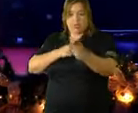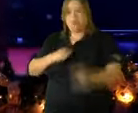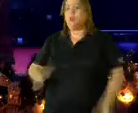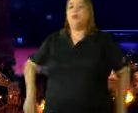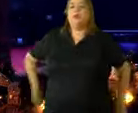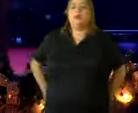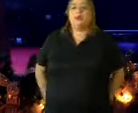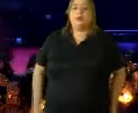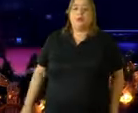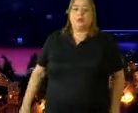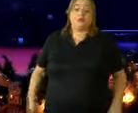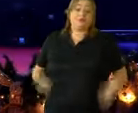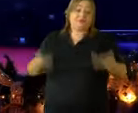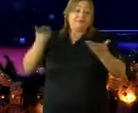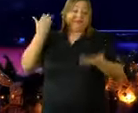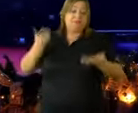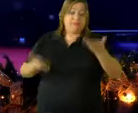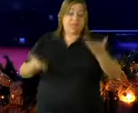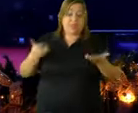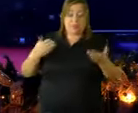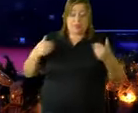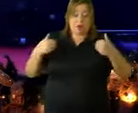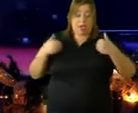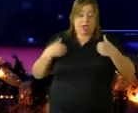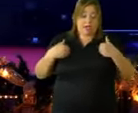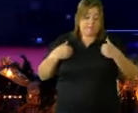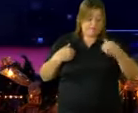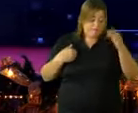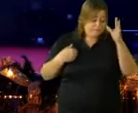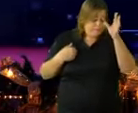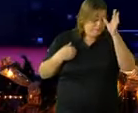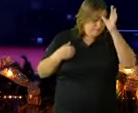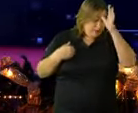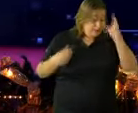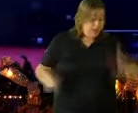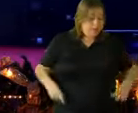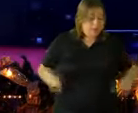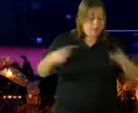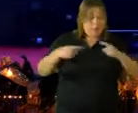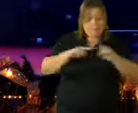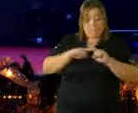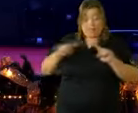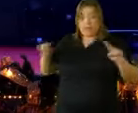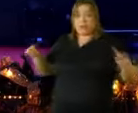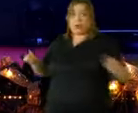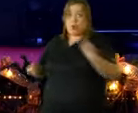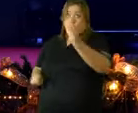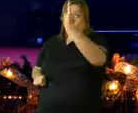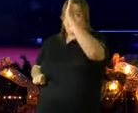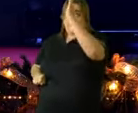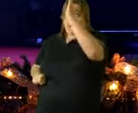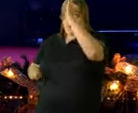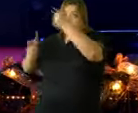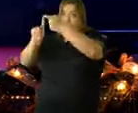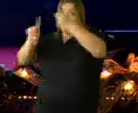Quizás físicamente no tenemos un padre, pero tenemos el Padre de los padres. Tenemos al Rey de Reyes, el que te cuida, el